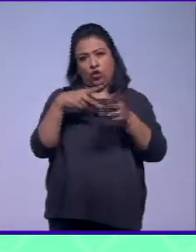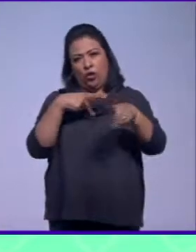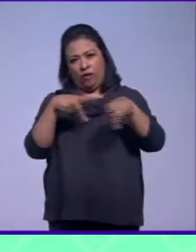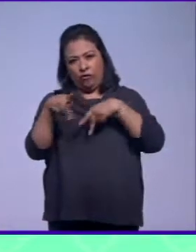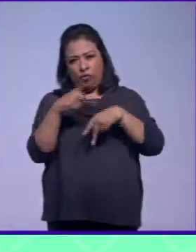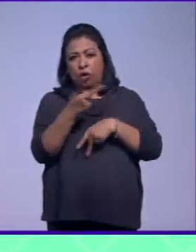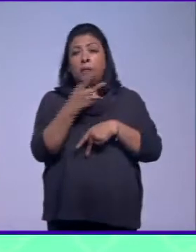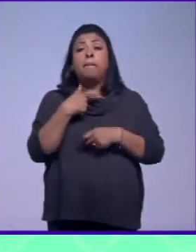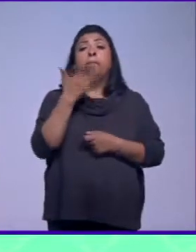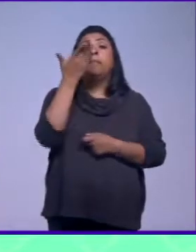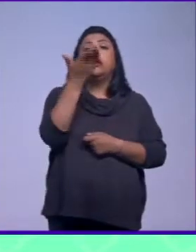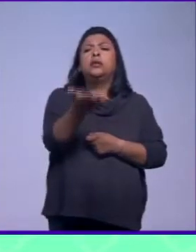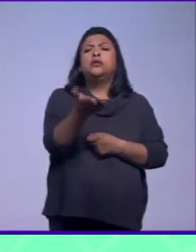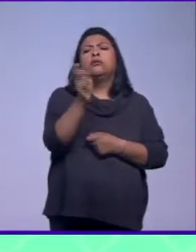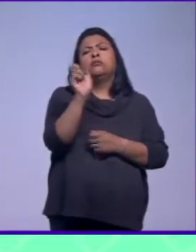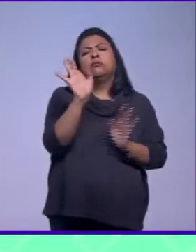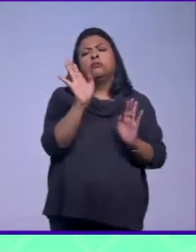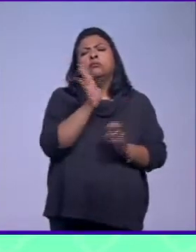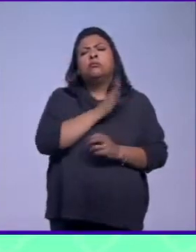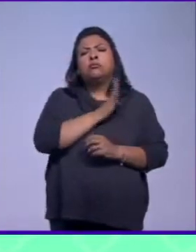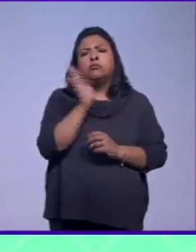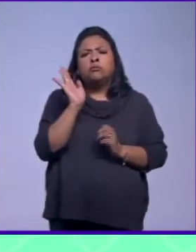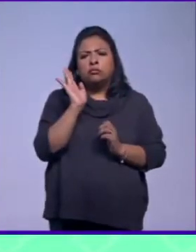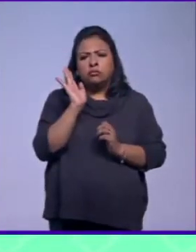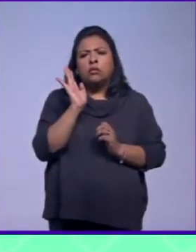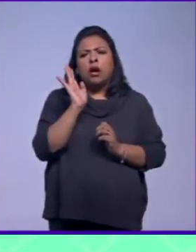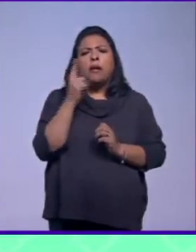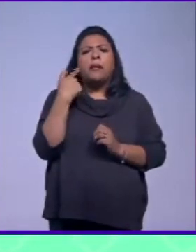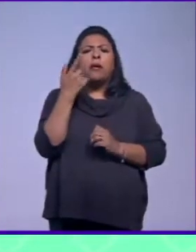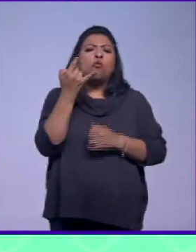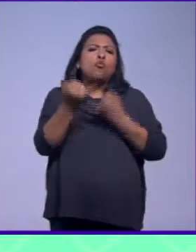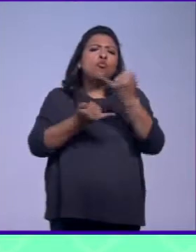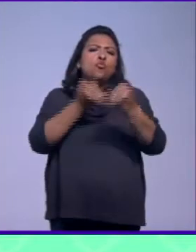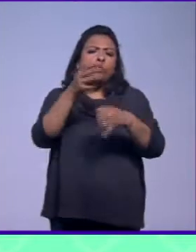la petición es loable fair play